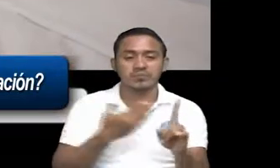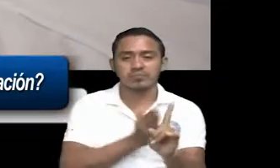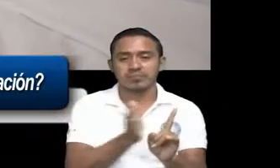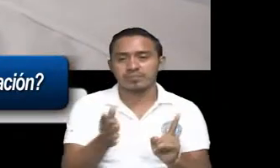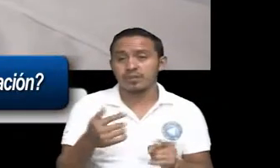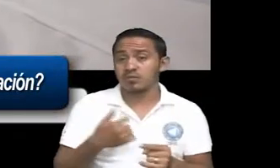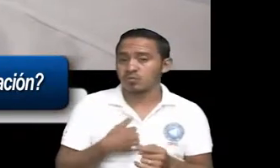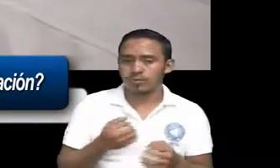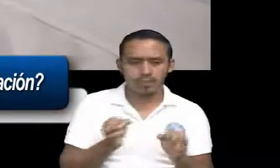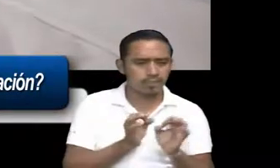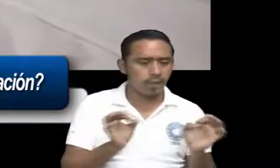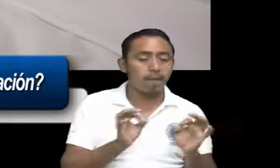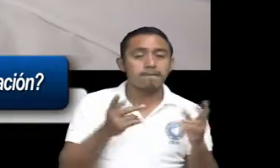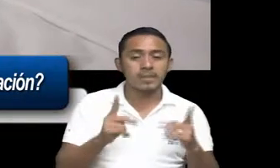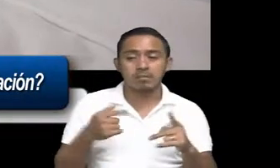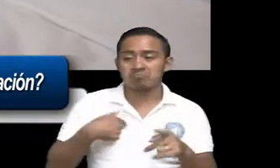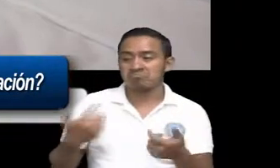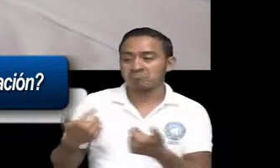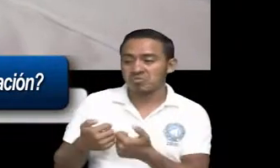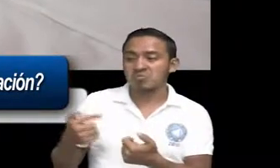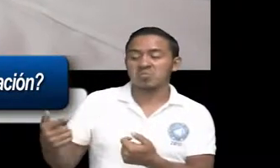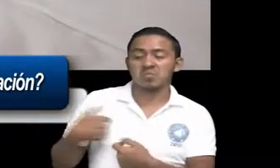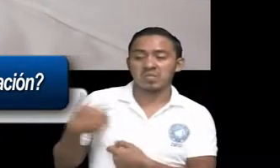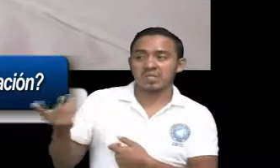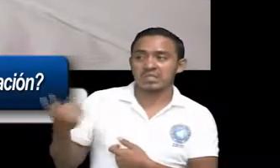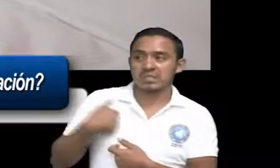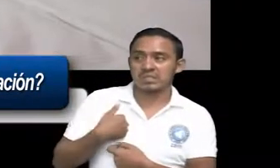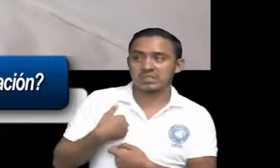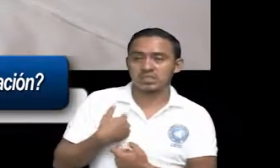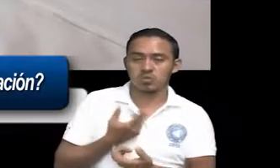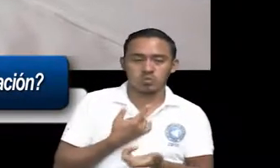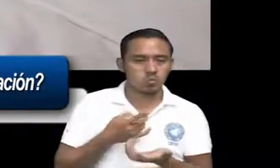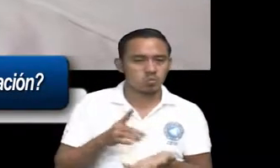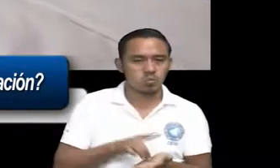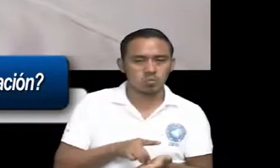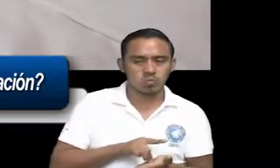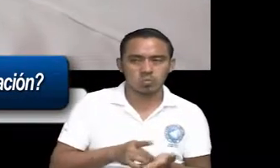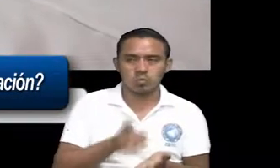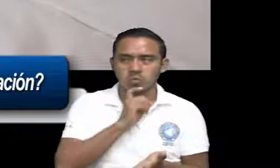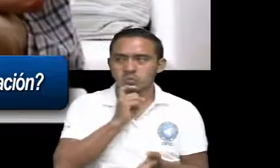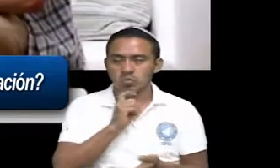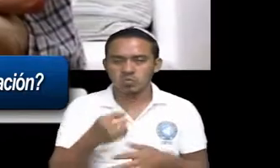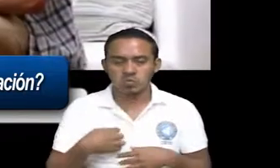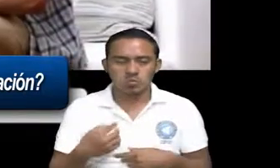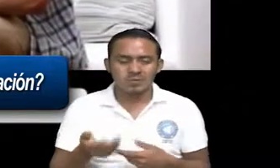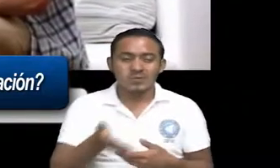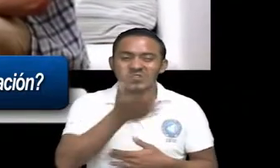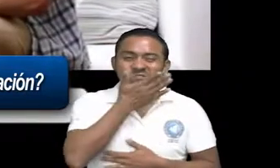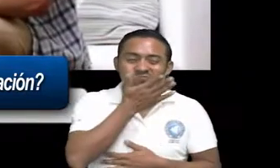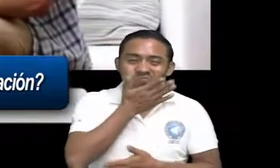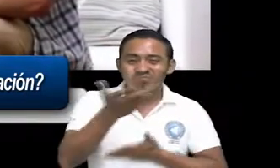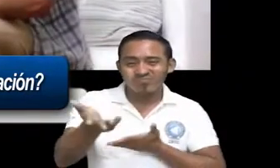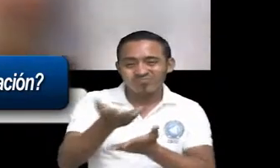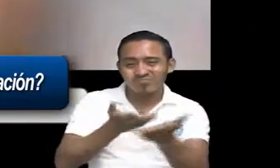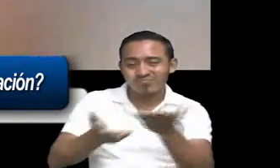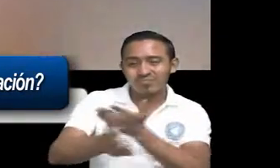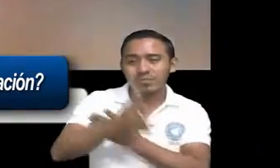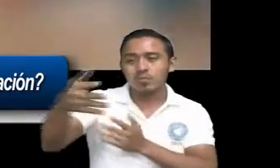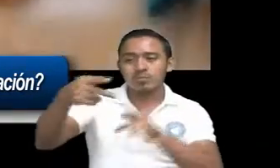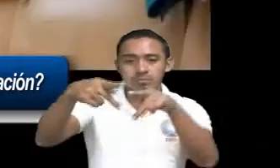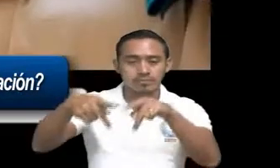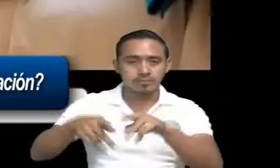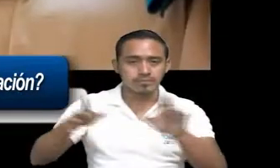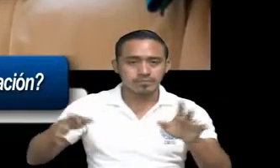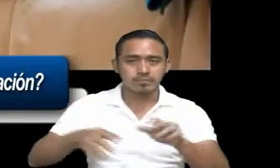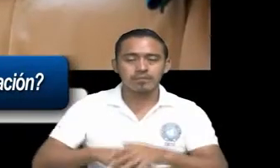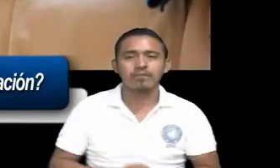así, pero a raíz de que mi pareja me fue infiel, entonces yo desconfío o me cuesta mucho confiar en la otra persona. El tema